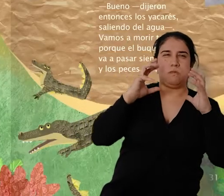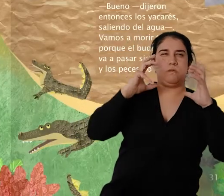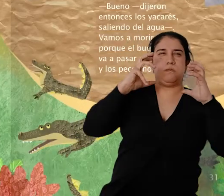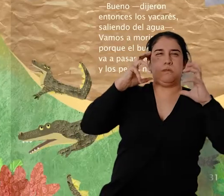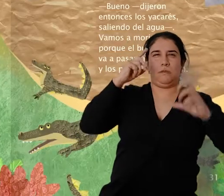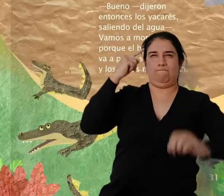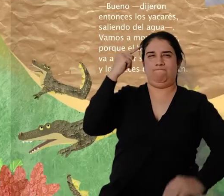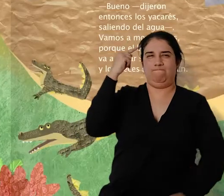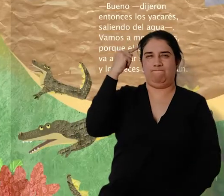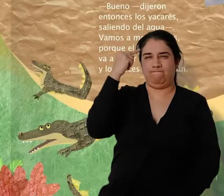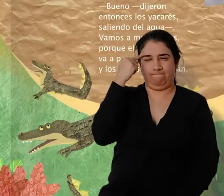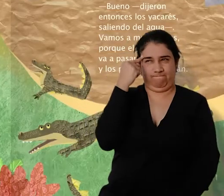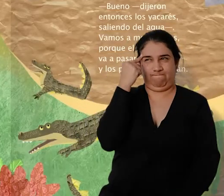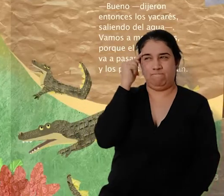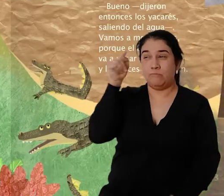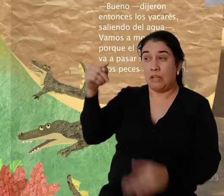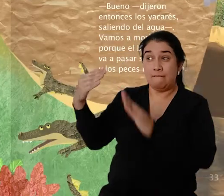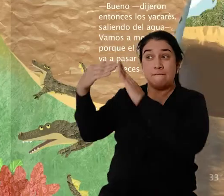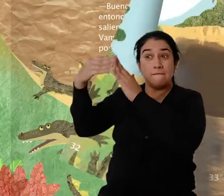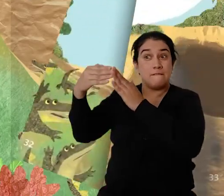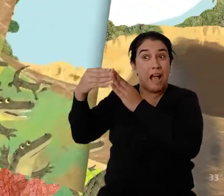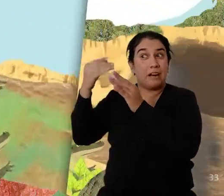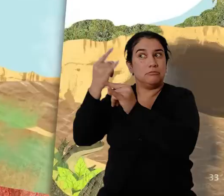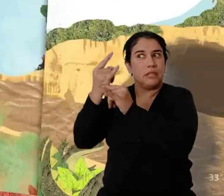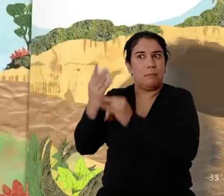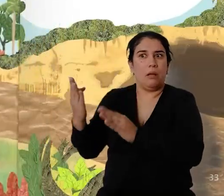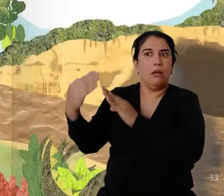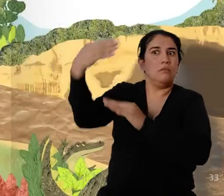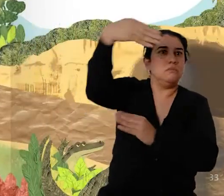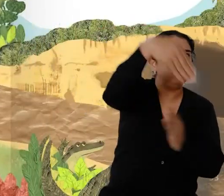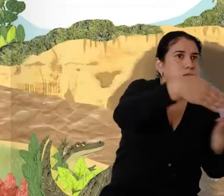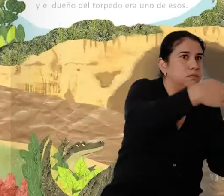los peces no volverán.